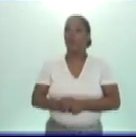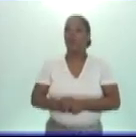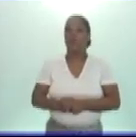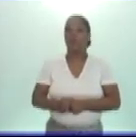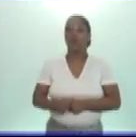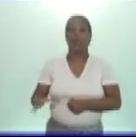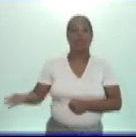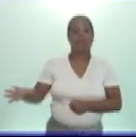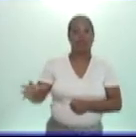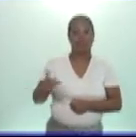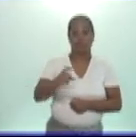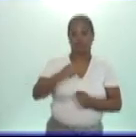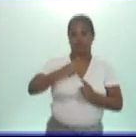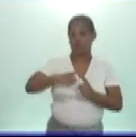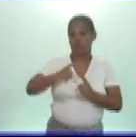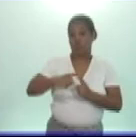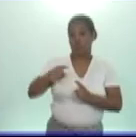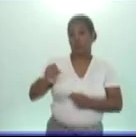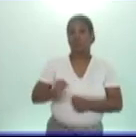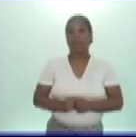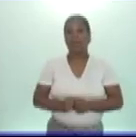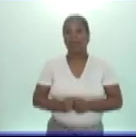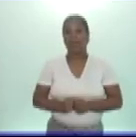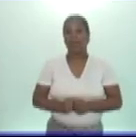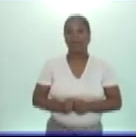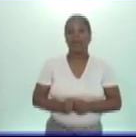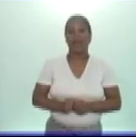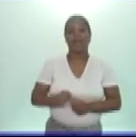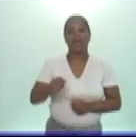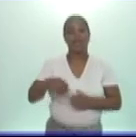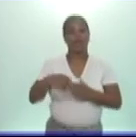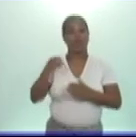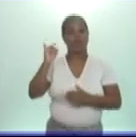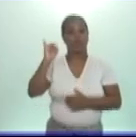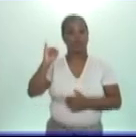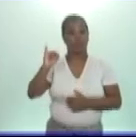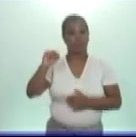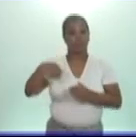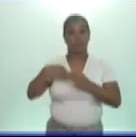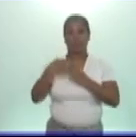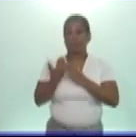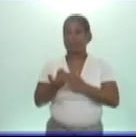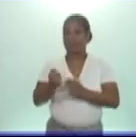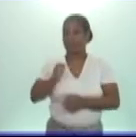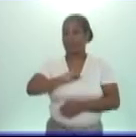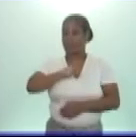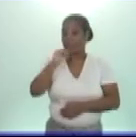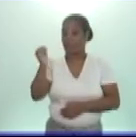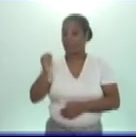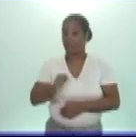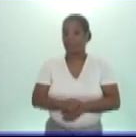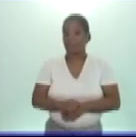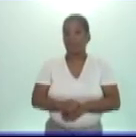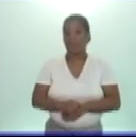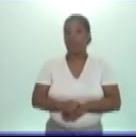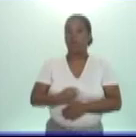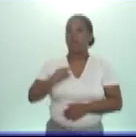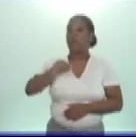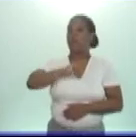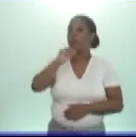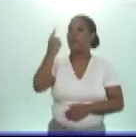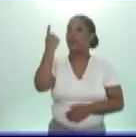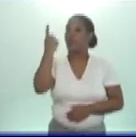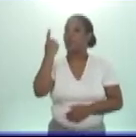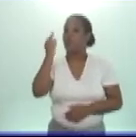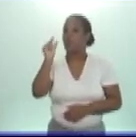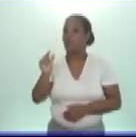6 días de trabajo, y lo que sé es que uno de ellos gana esa cantidad diaria. Pero lo que me piden es cuánto gana cada uno, o sea, cuánto